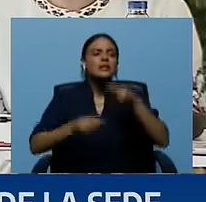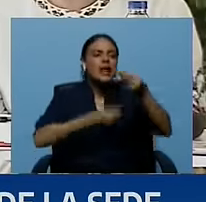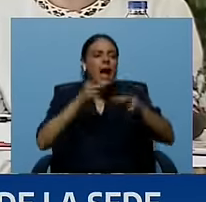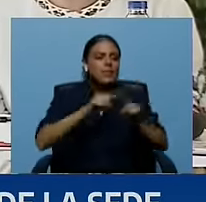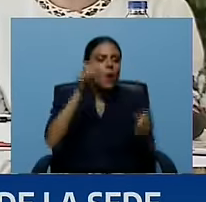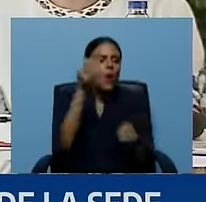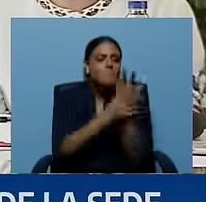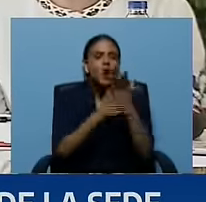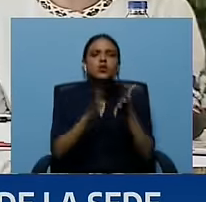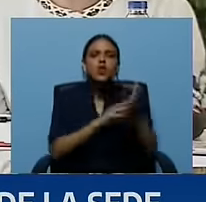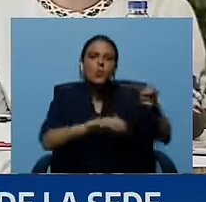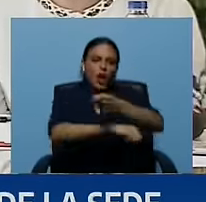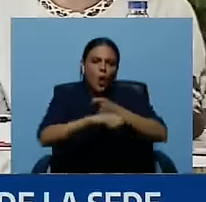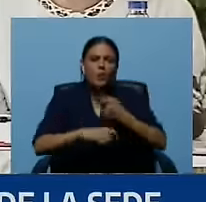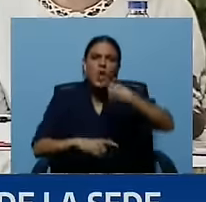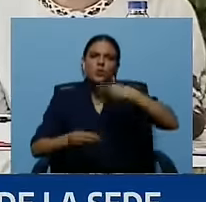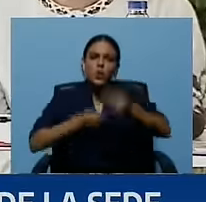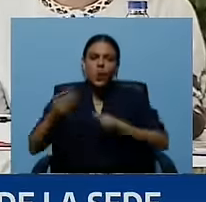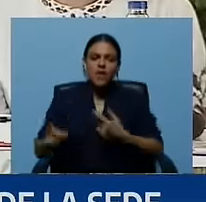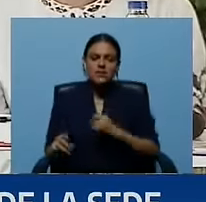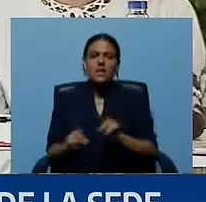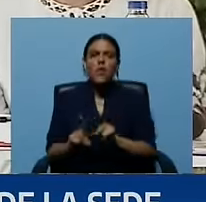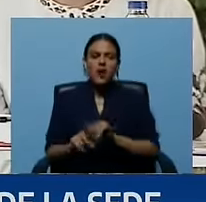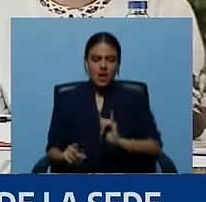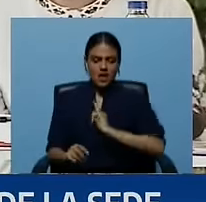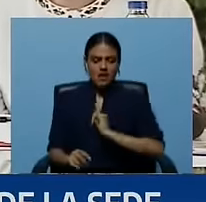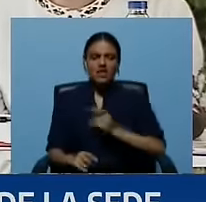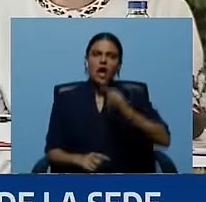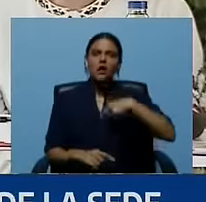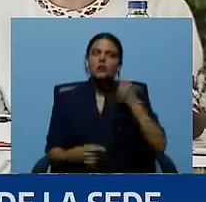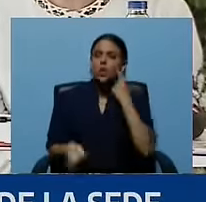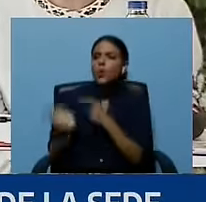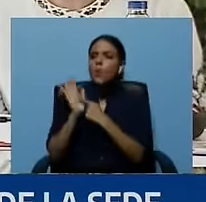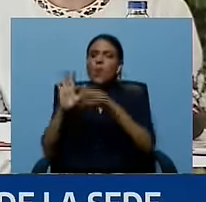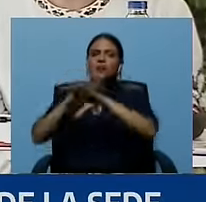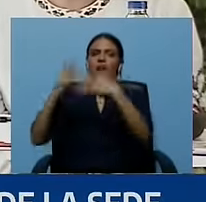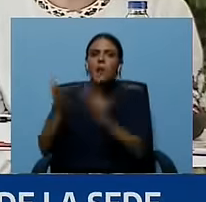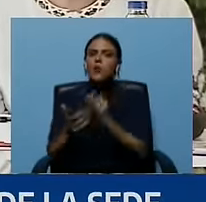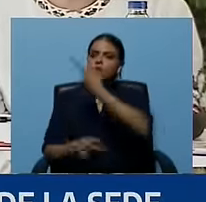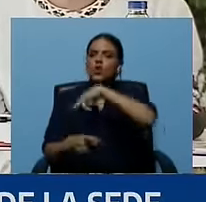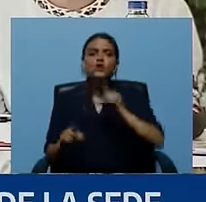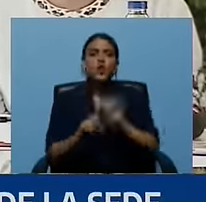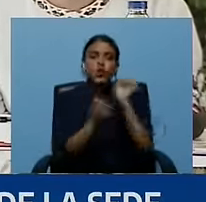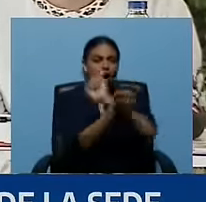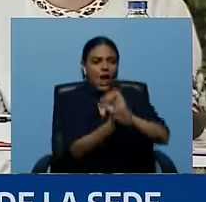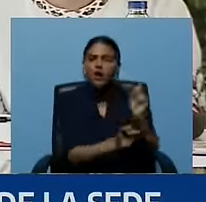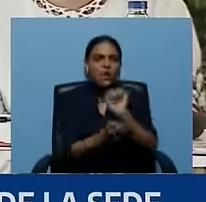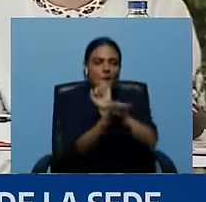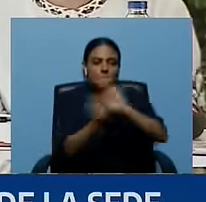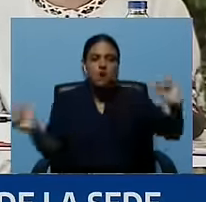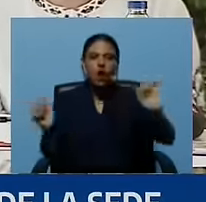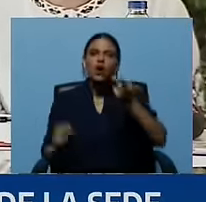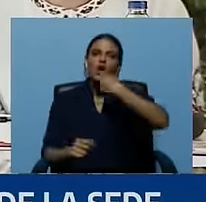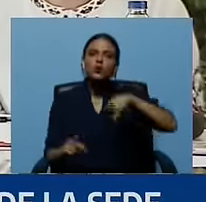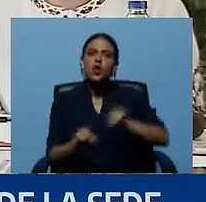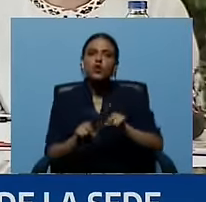identidad, para firmarnos ante el mundo, para decir dejamos de ser colonia y esclavos y existimos.